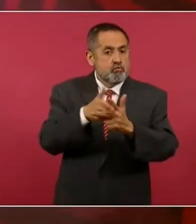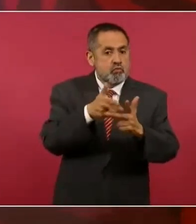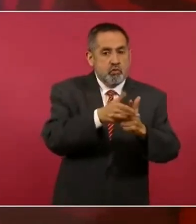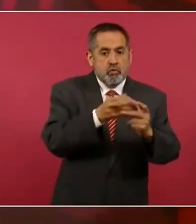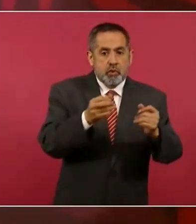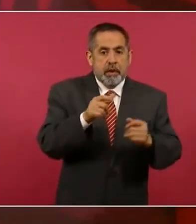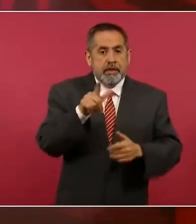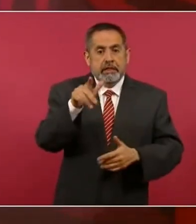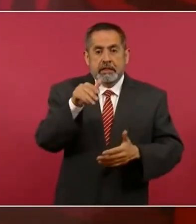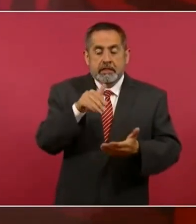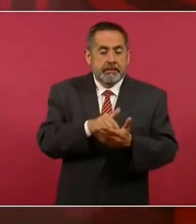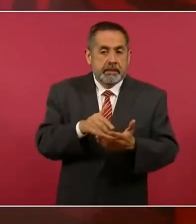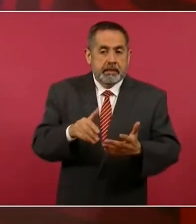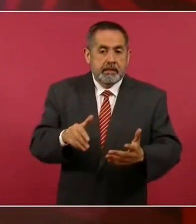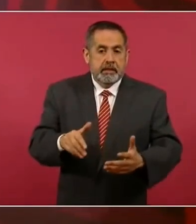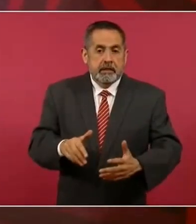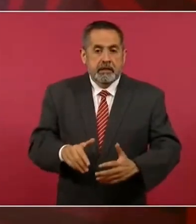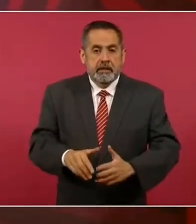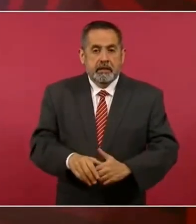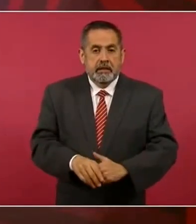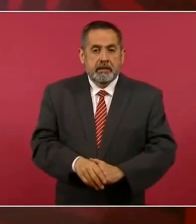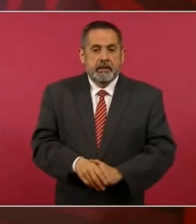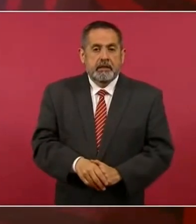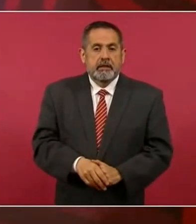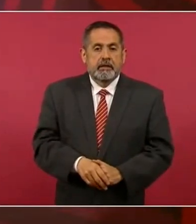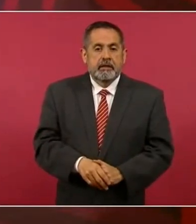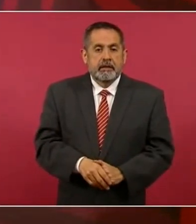en 17.